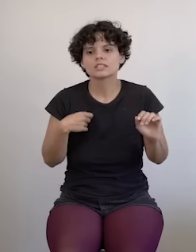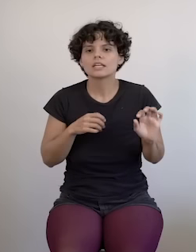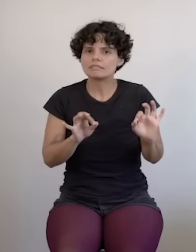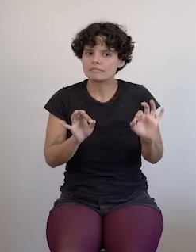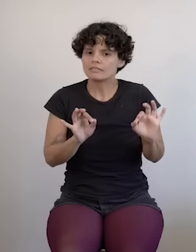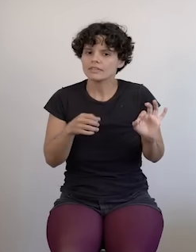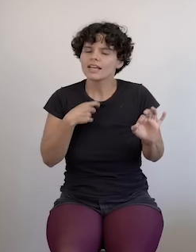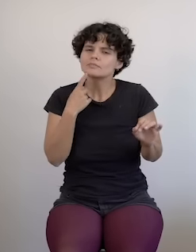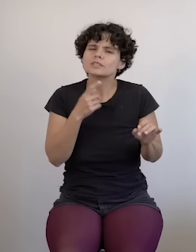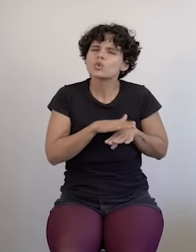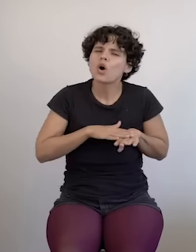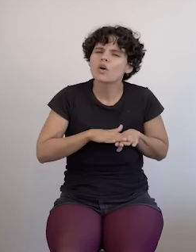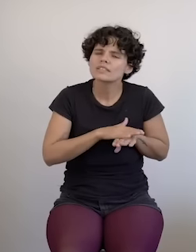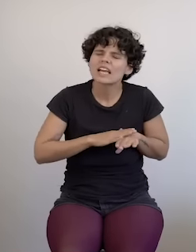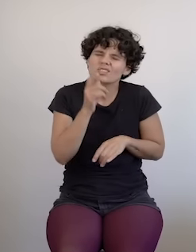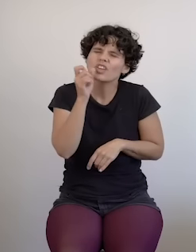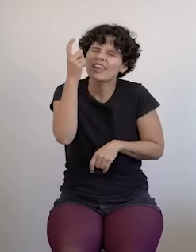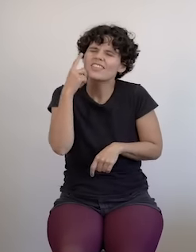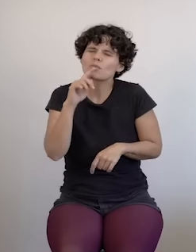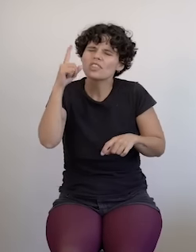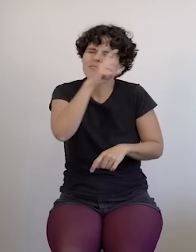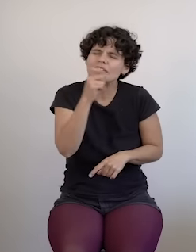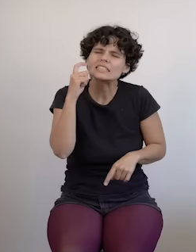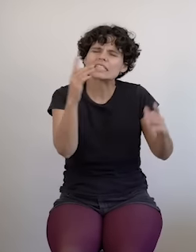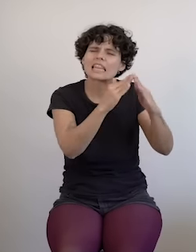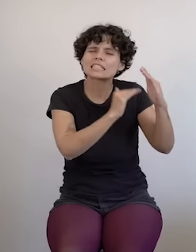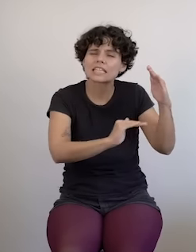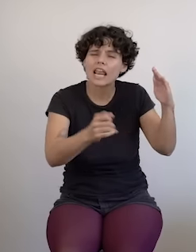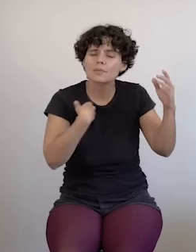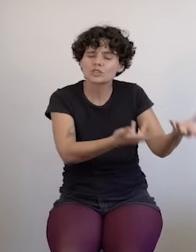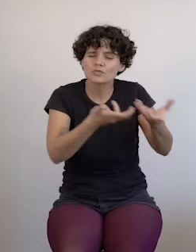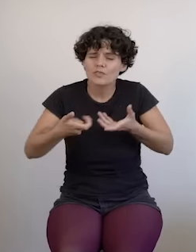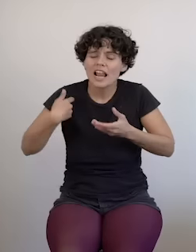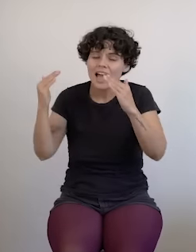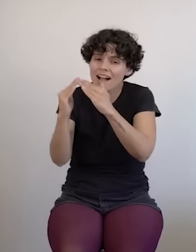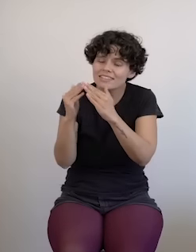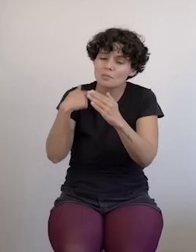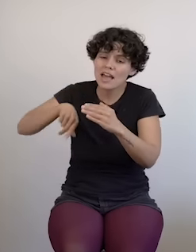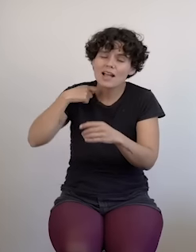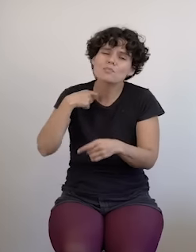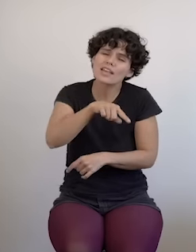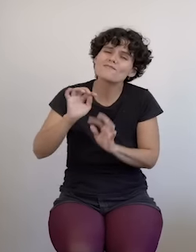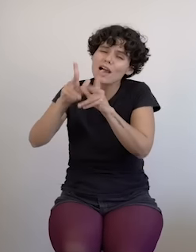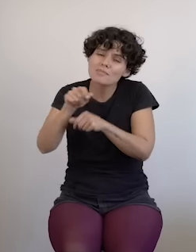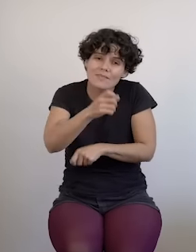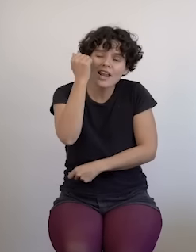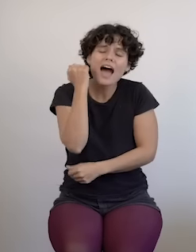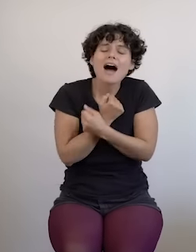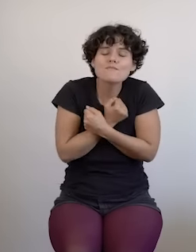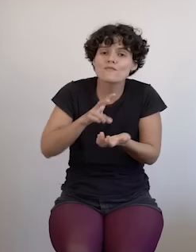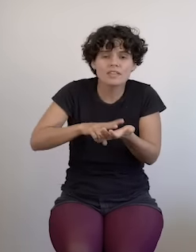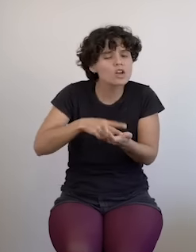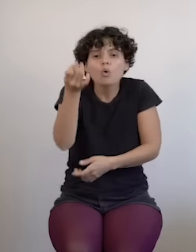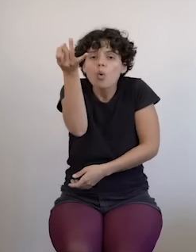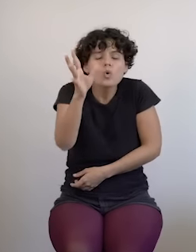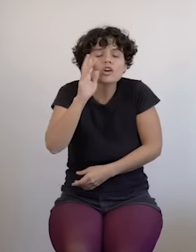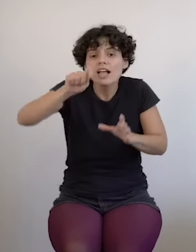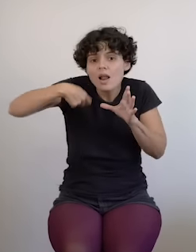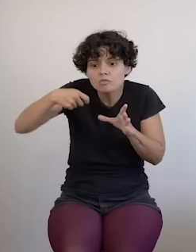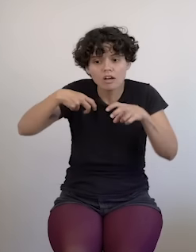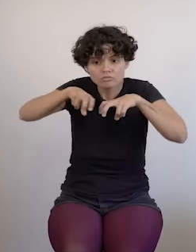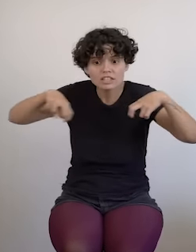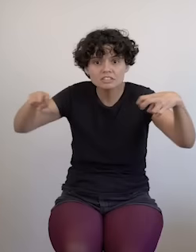y a mi señora ya, ya sabía como un poco y decía, pucha, Andrea, yo sé que es difícil que yo traiga niños de escena para acá, pero aquí va a conocer el amor. Mira, lo único que